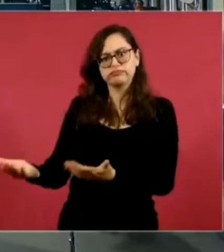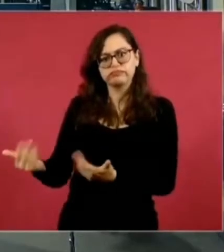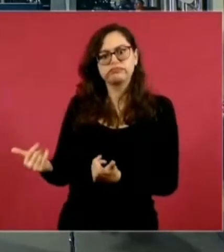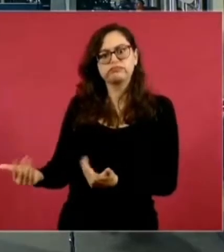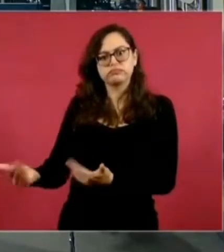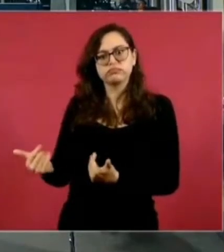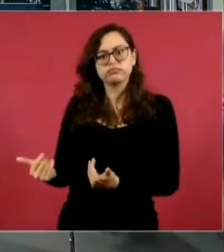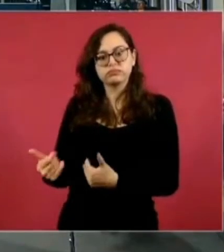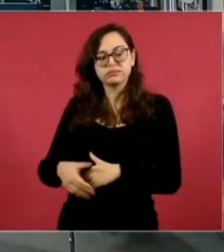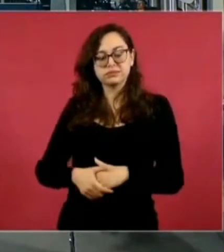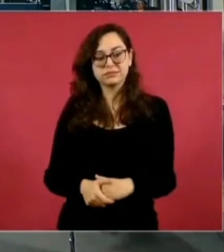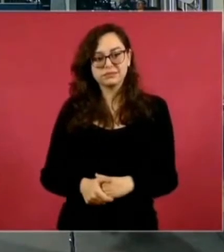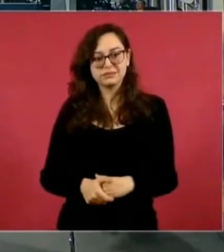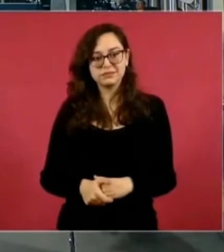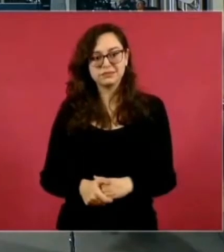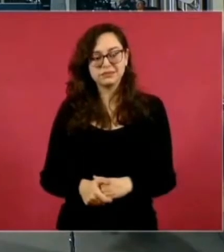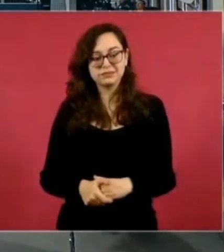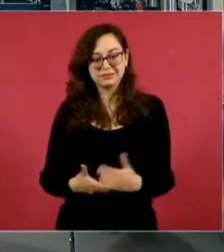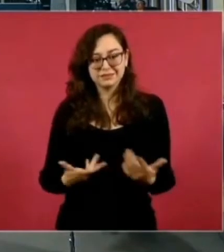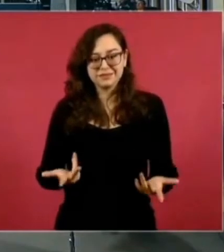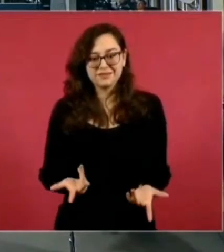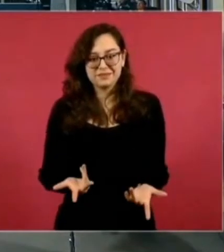Entonces, no es